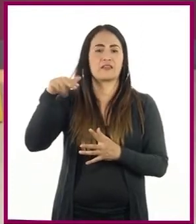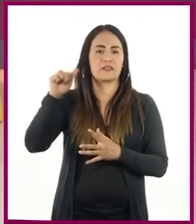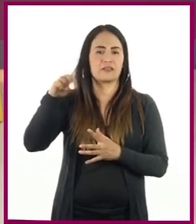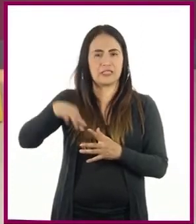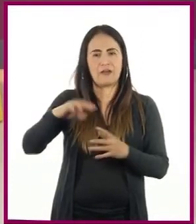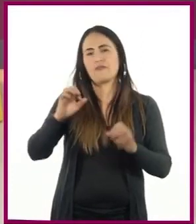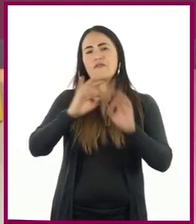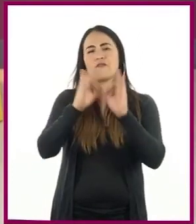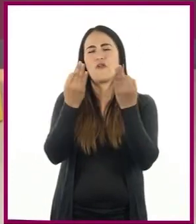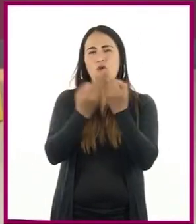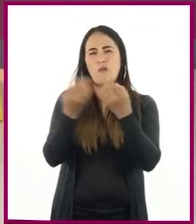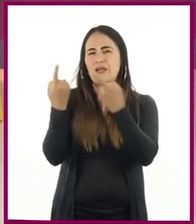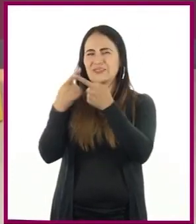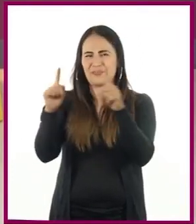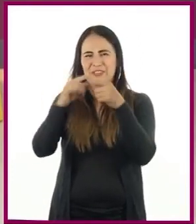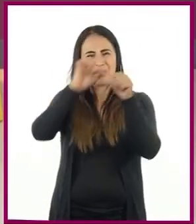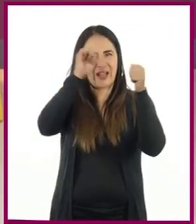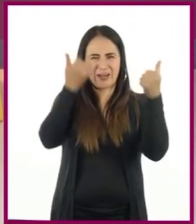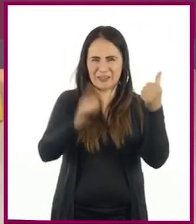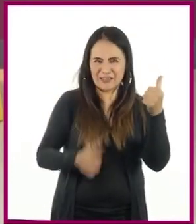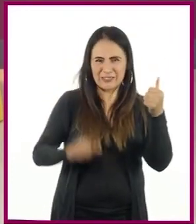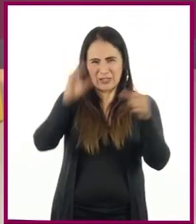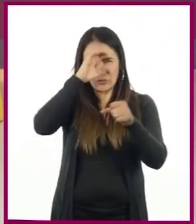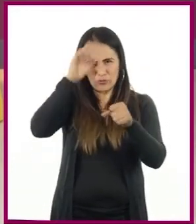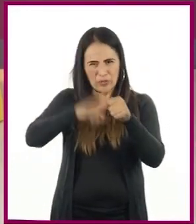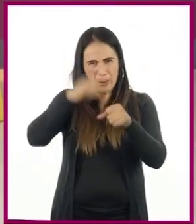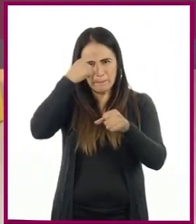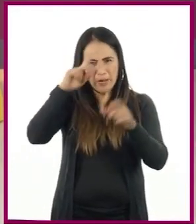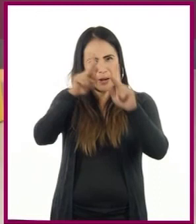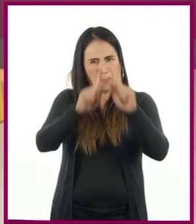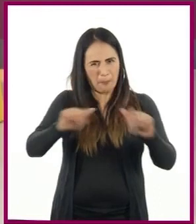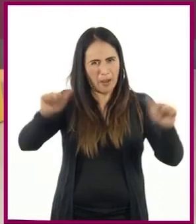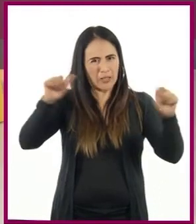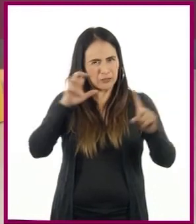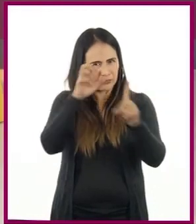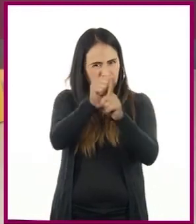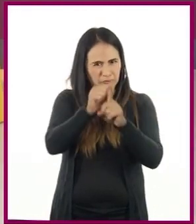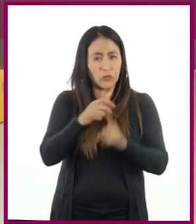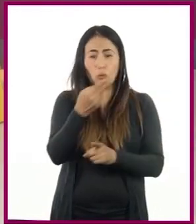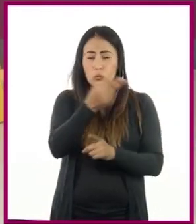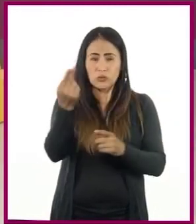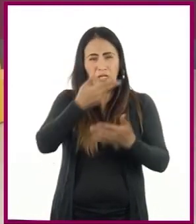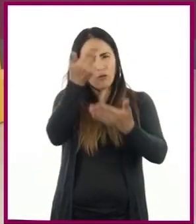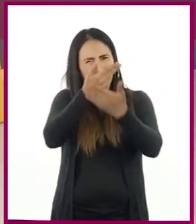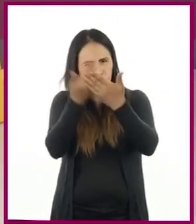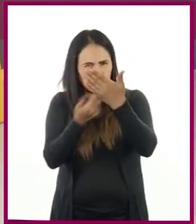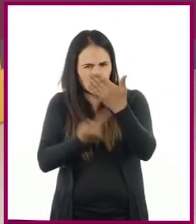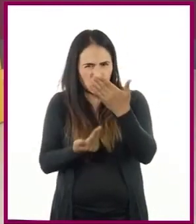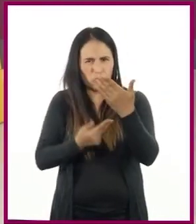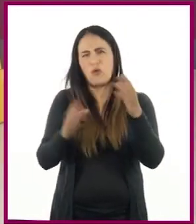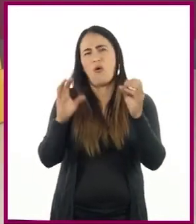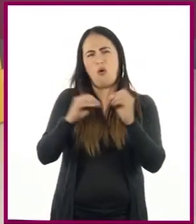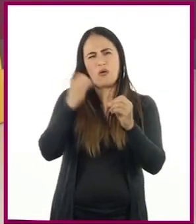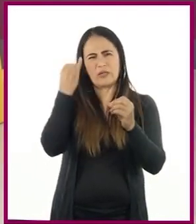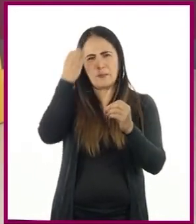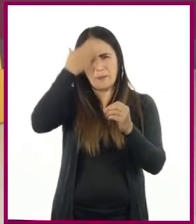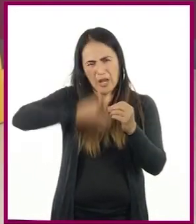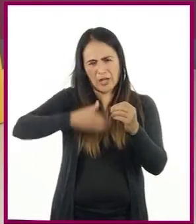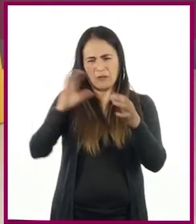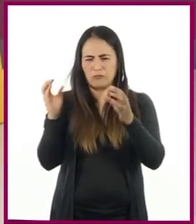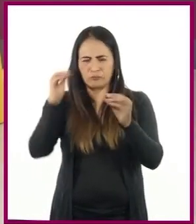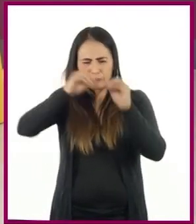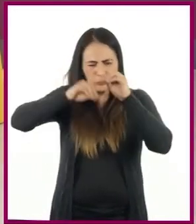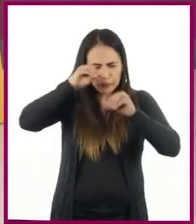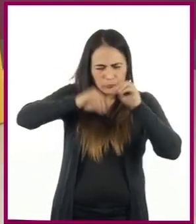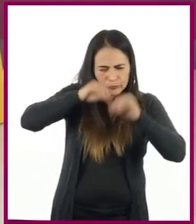expresiones artísticas y culturales en busca de la paz. Elaboren un cartel, un collage o si prefieren un escrito donde